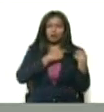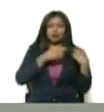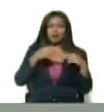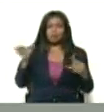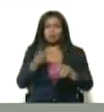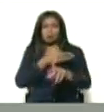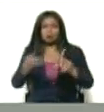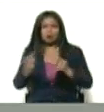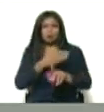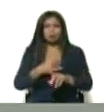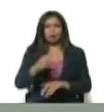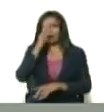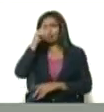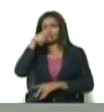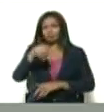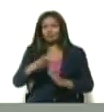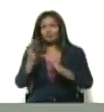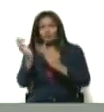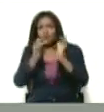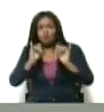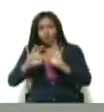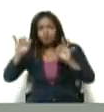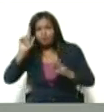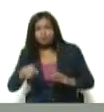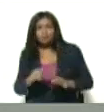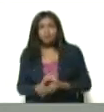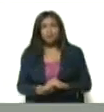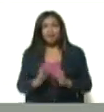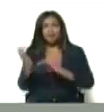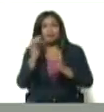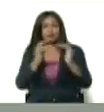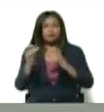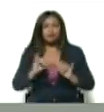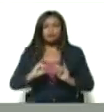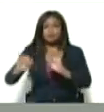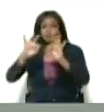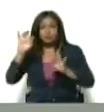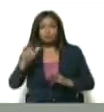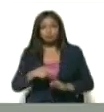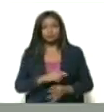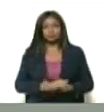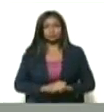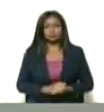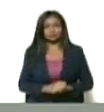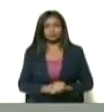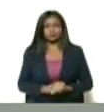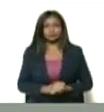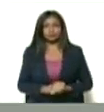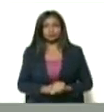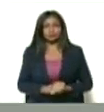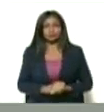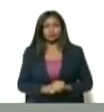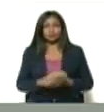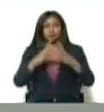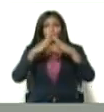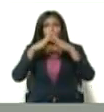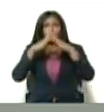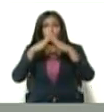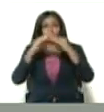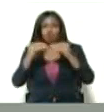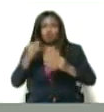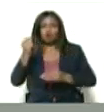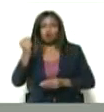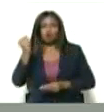Jesús, burlarse de Jesús, el Cristo Redentor. Luego lo asesinan